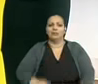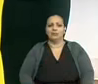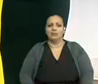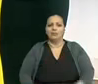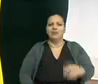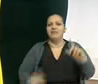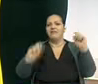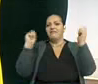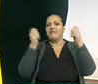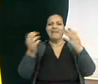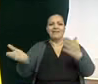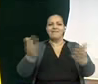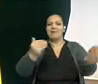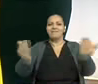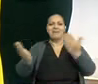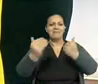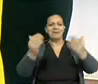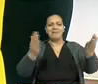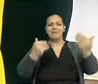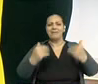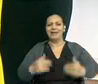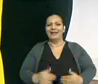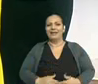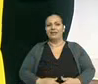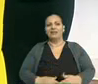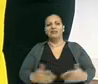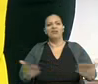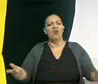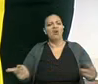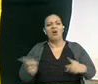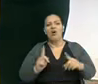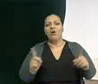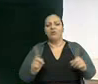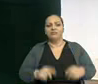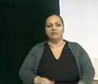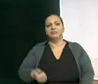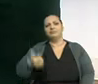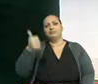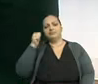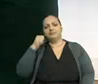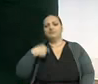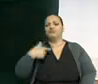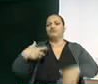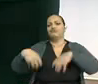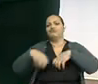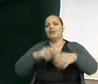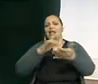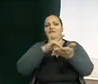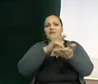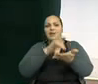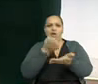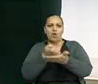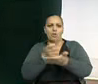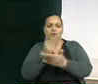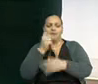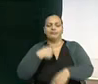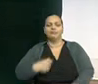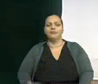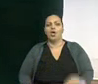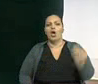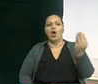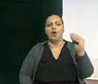contagio. Ayer yo vi un chico, yo estaba sentado, salí a hacer una diligencia a comprar unas medicinas. Y pasó, pero de una